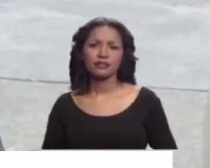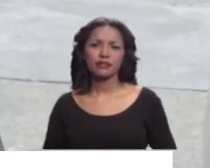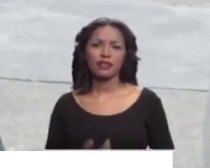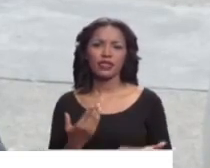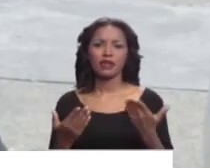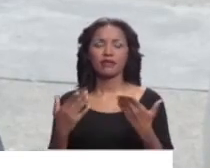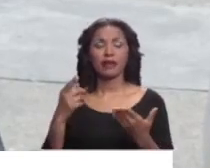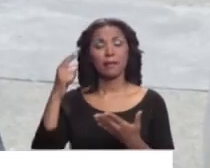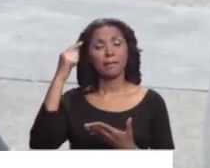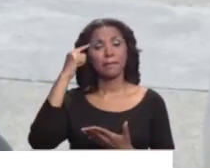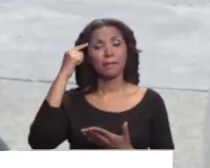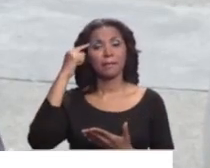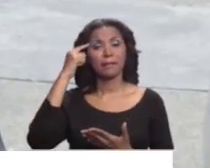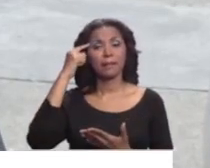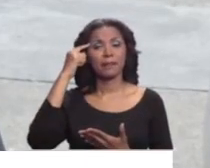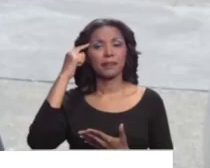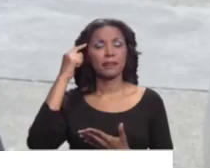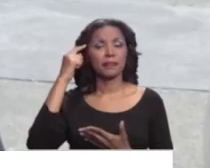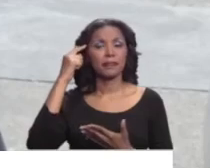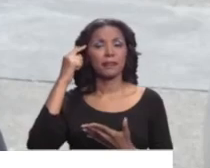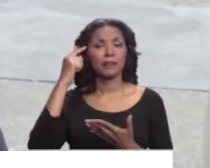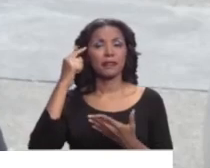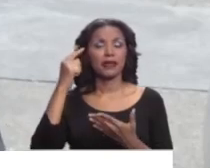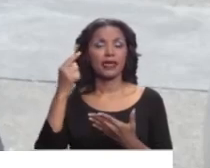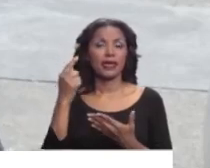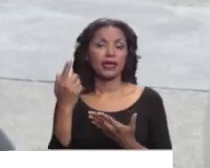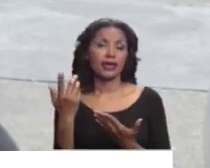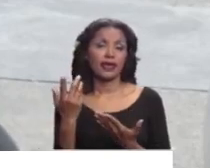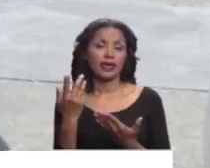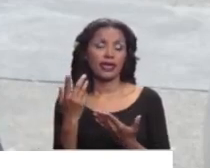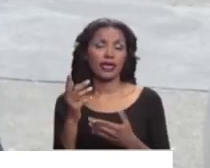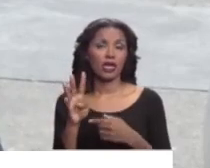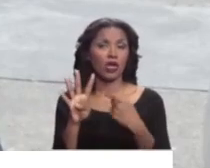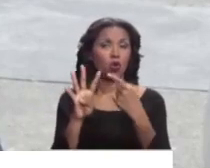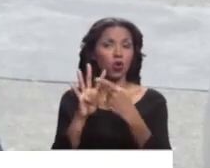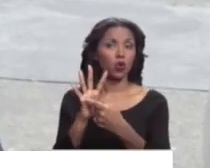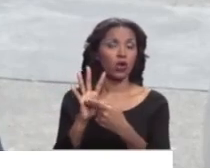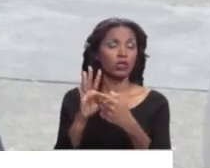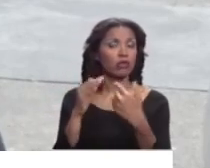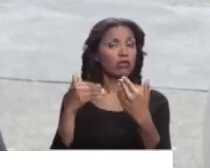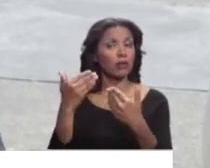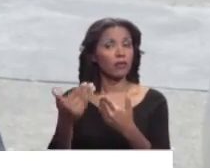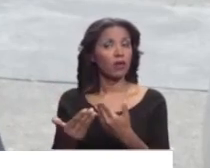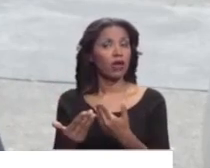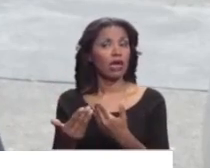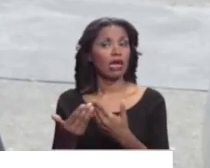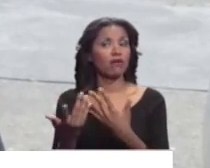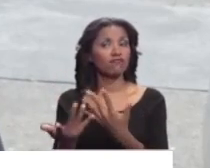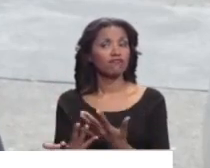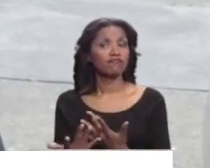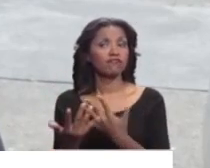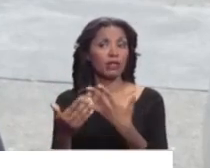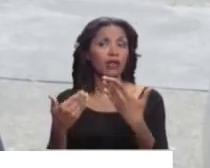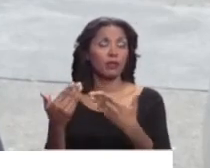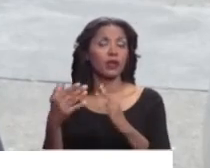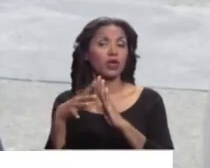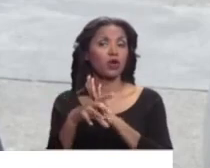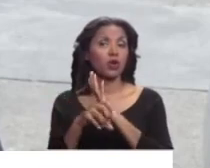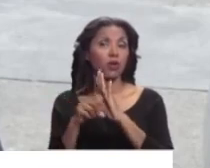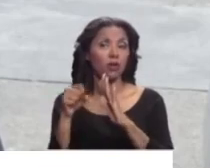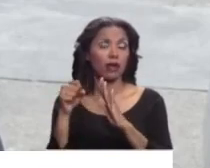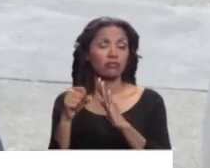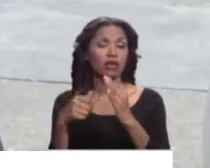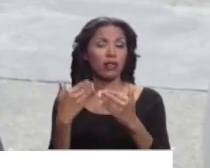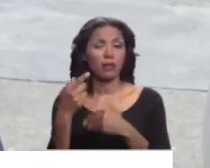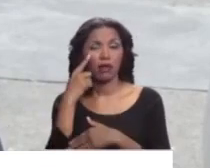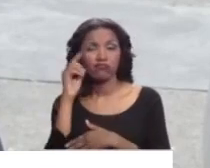idea de estar encaminado, ¿no?, a poder obtener información que conduzca de igual forma de la mano con el Ministerio